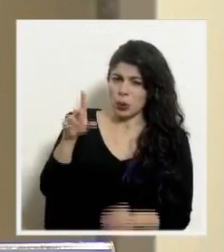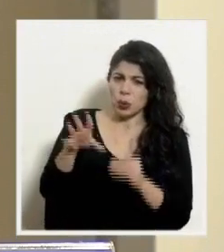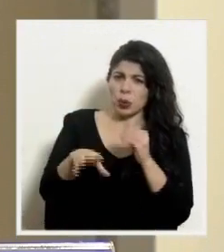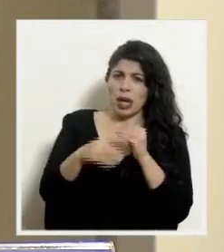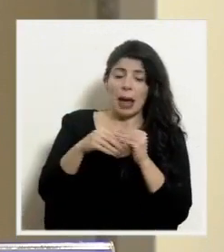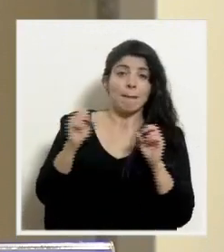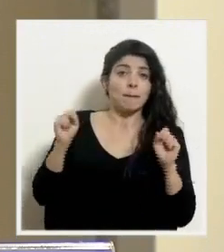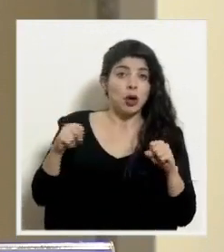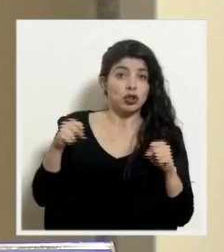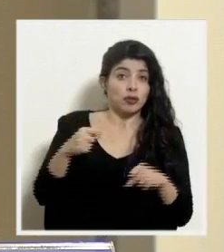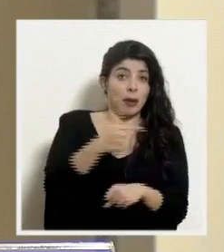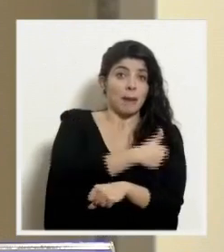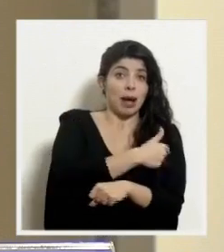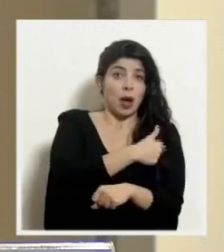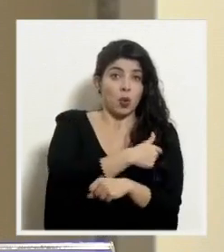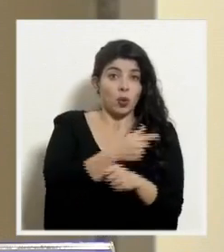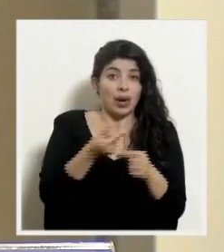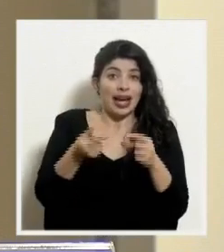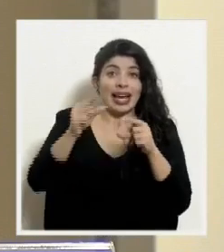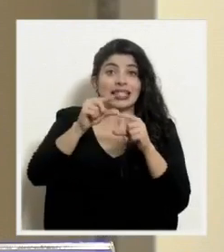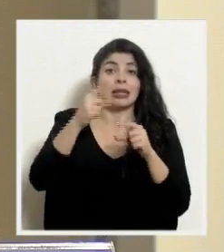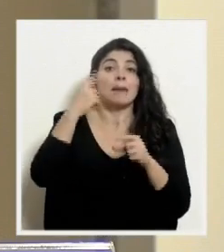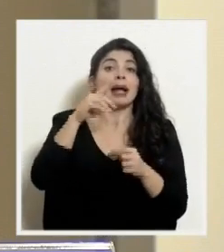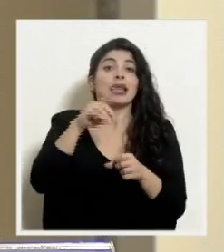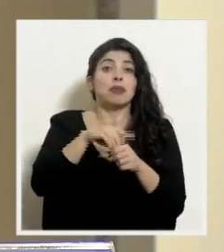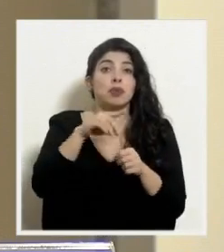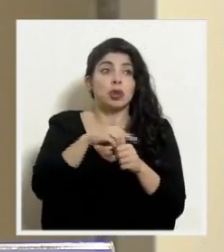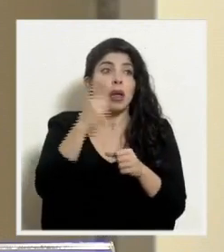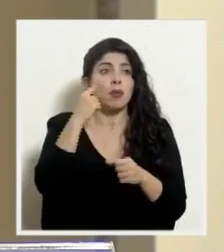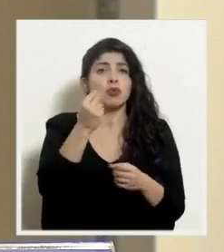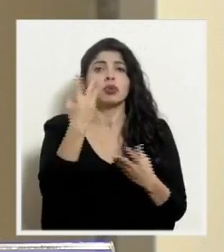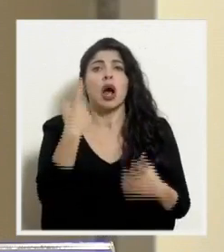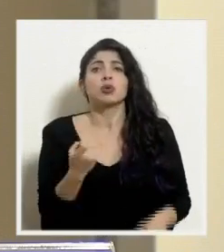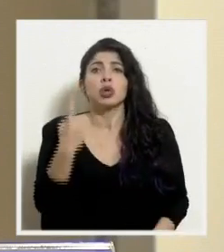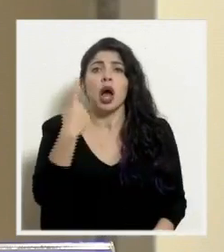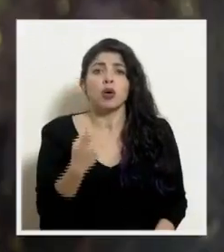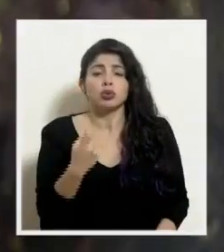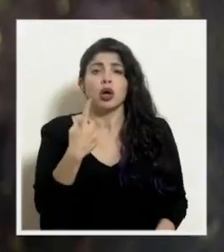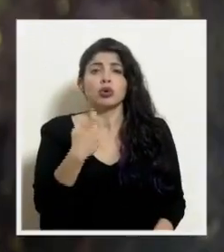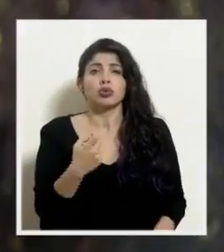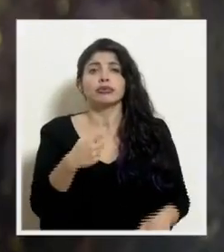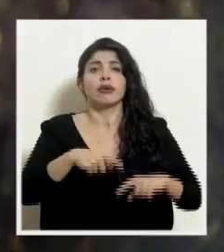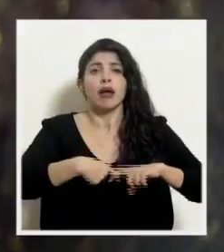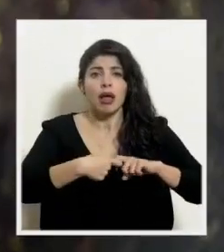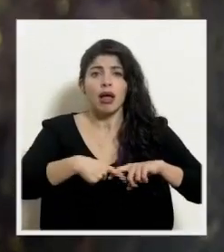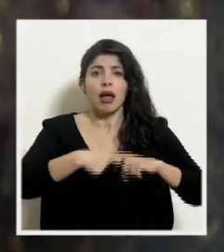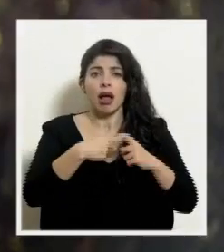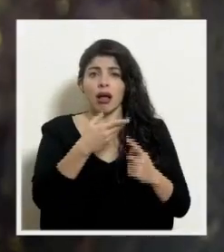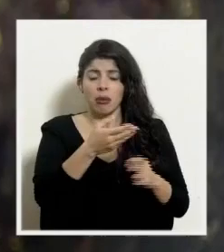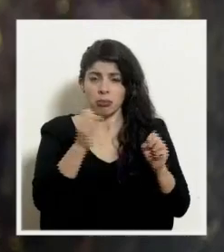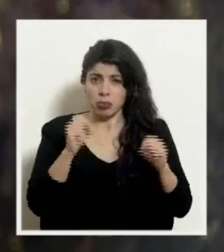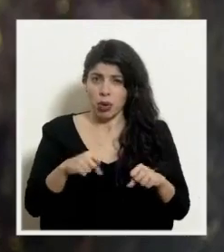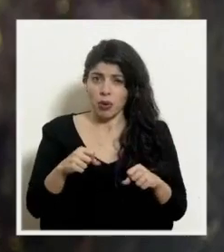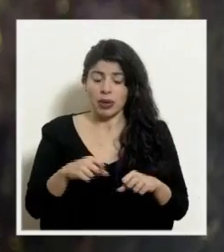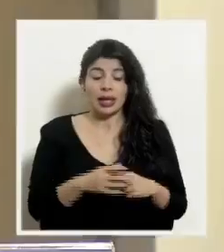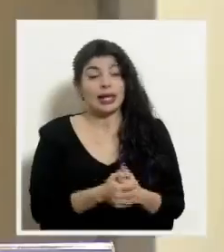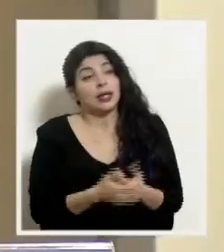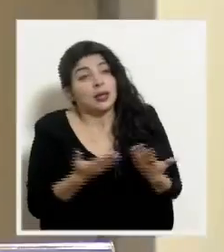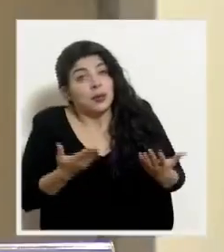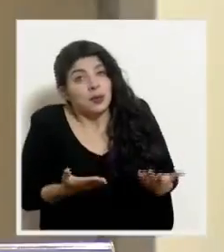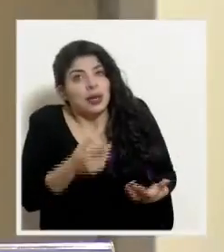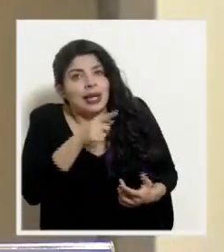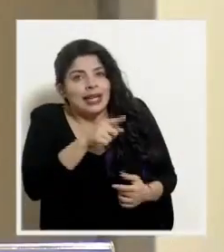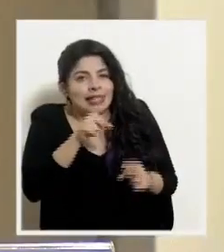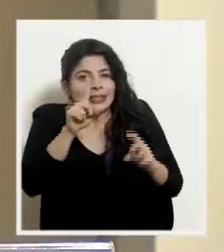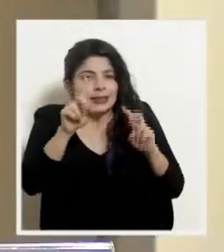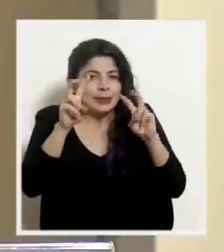¿Es posible la vacunación extraordinaria de los diputados ante tanta ausencia y tanta suspensión del plenario? Bueno, realmente eso es un tema que está